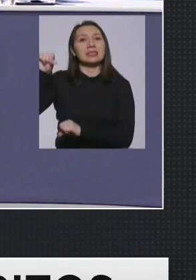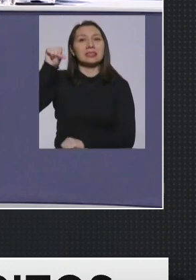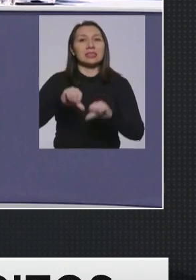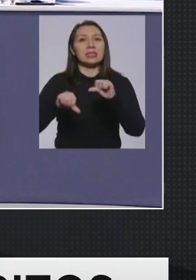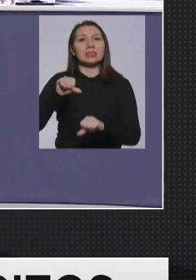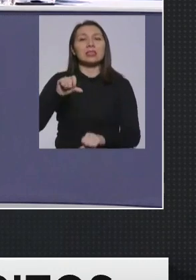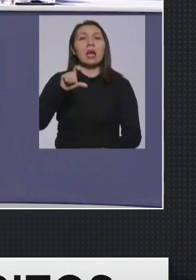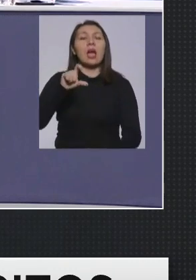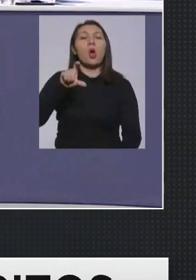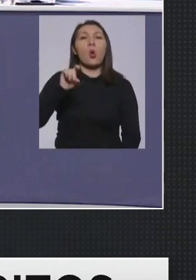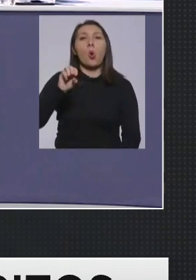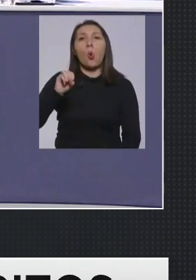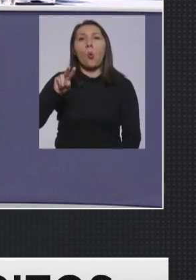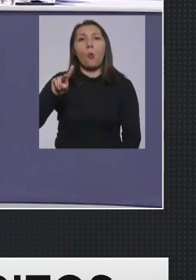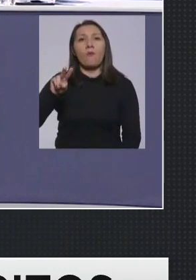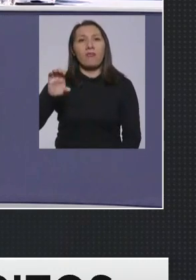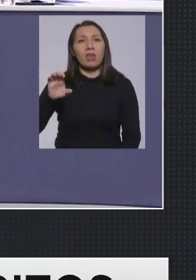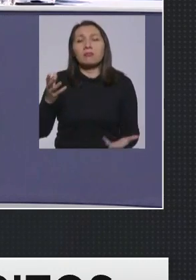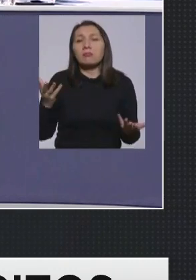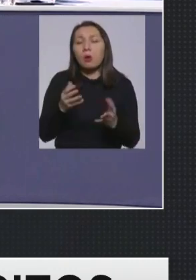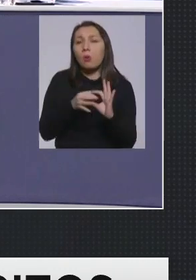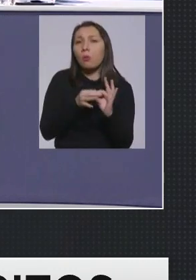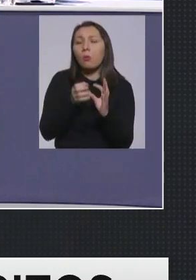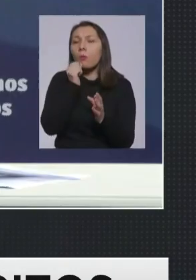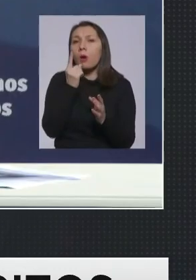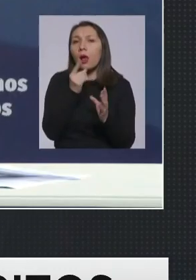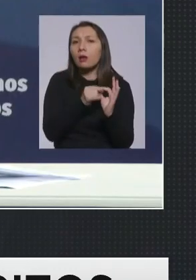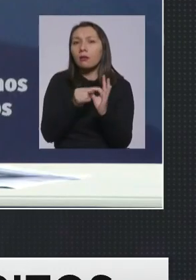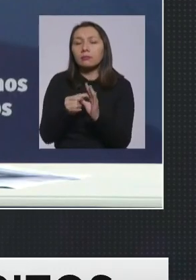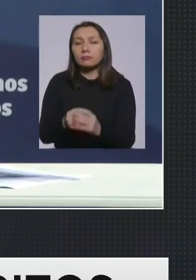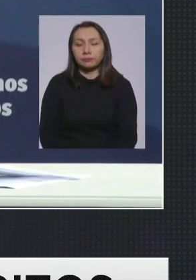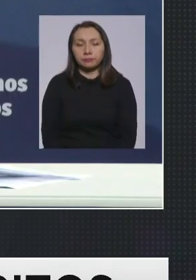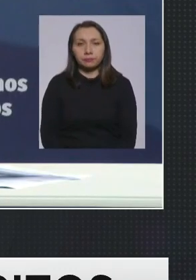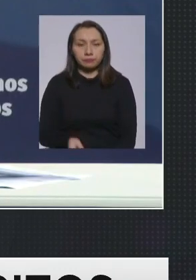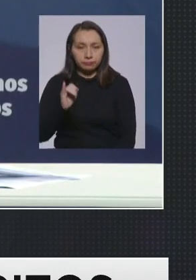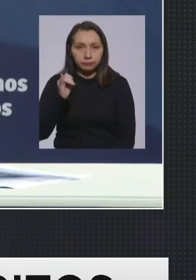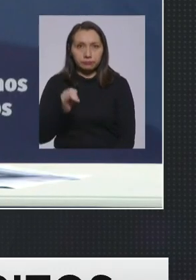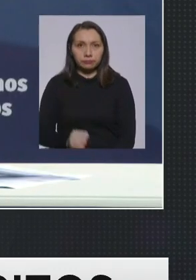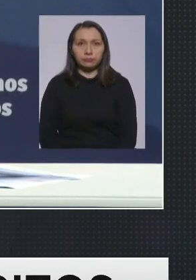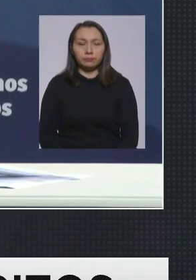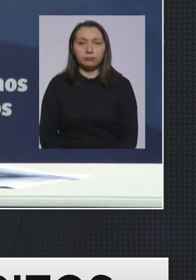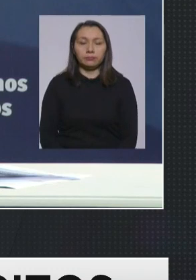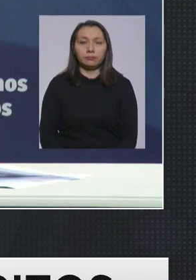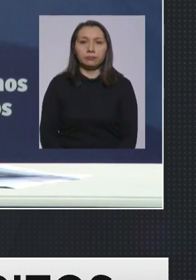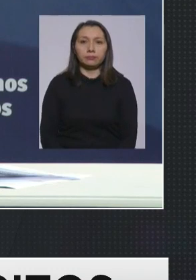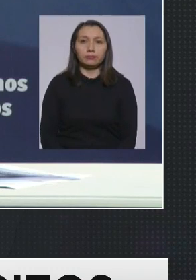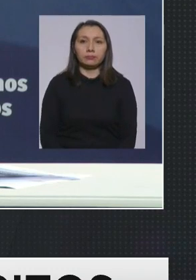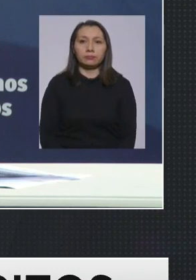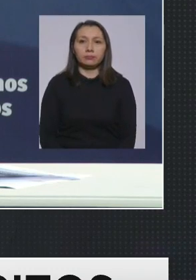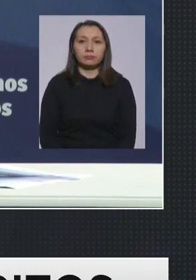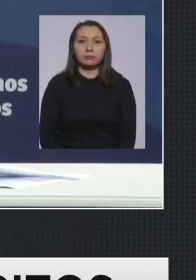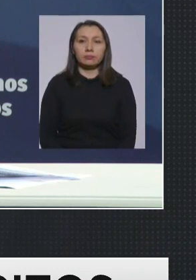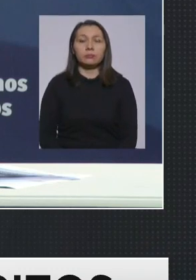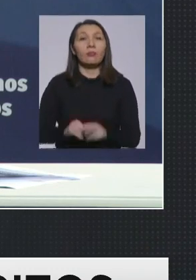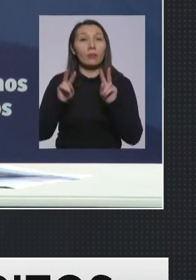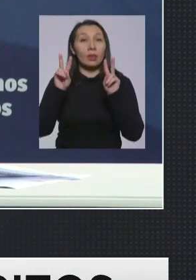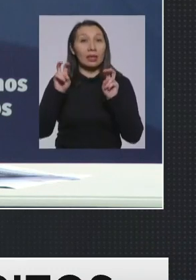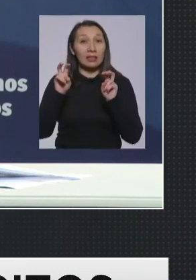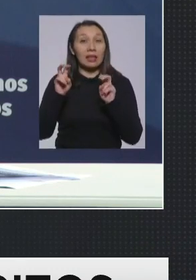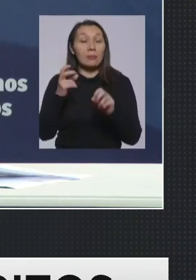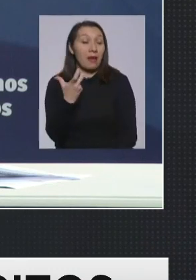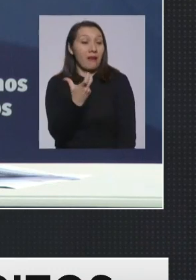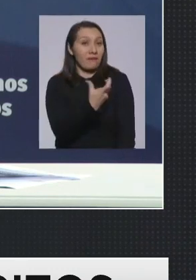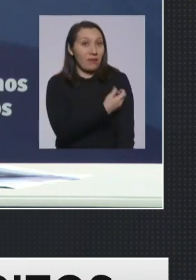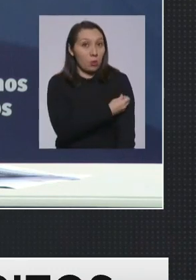de qué manera es hacer el testeo si no puede entregar esos detalles por favor por supuesto el tema de las